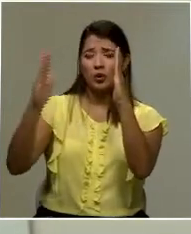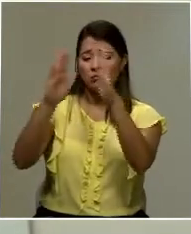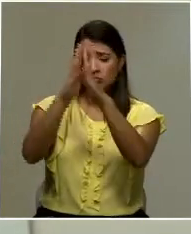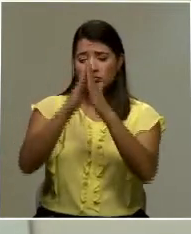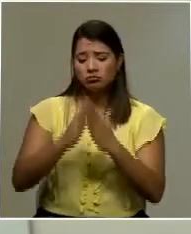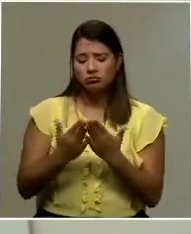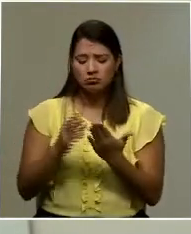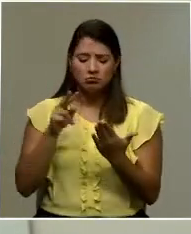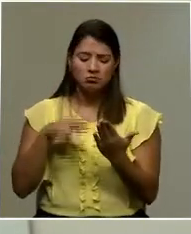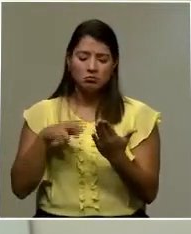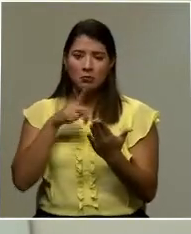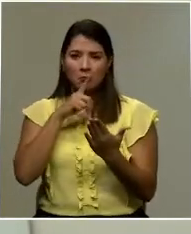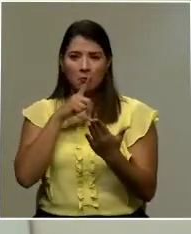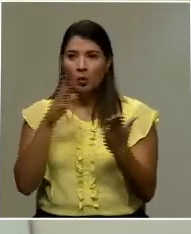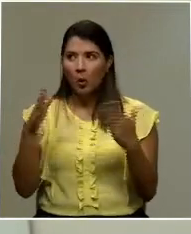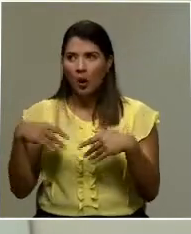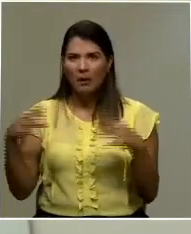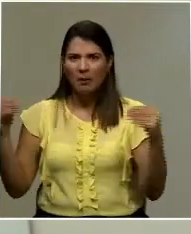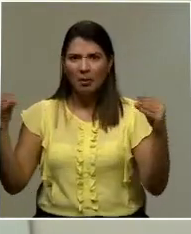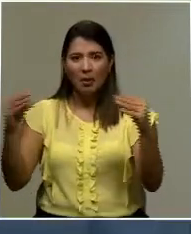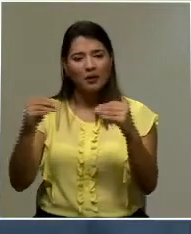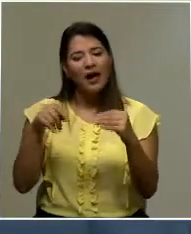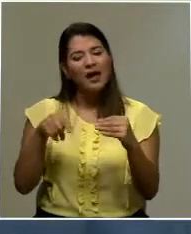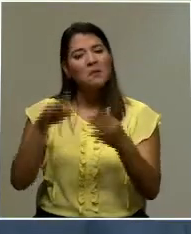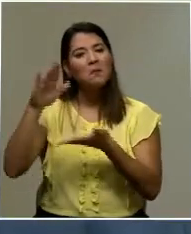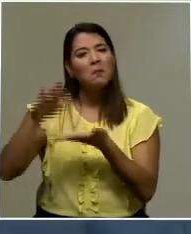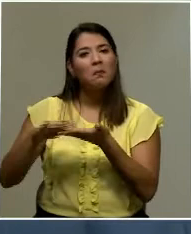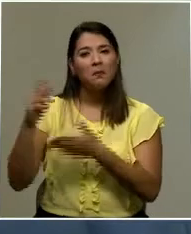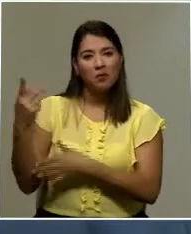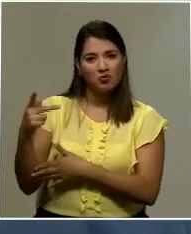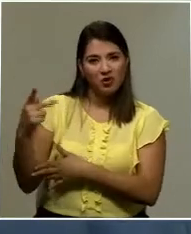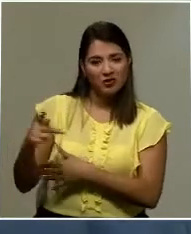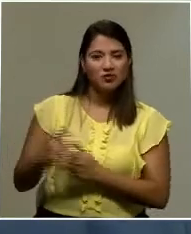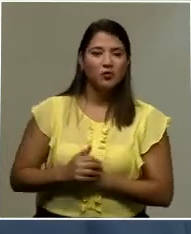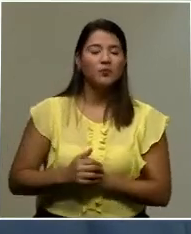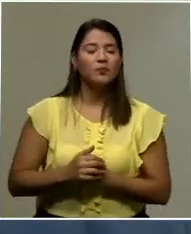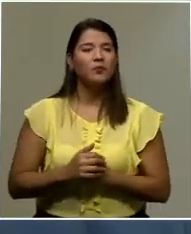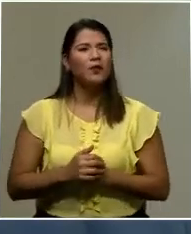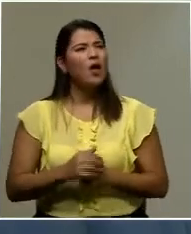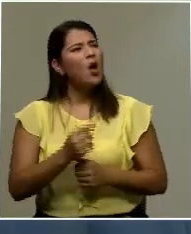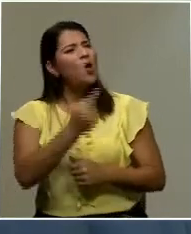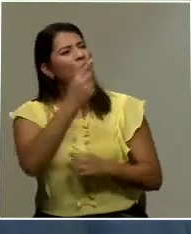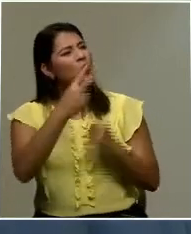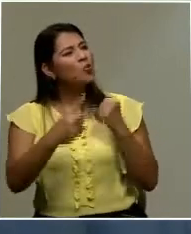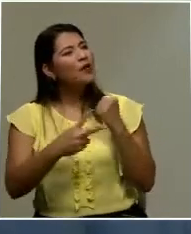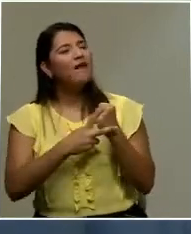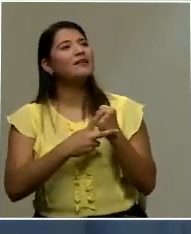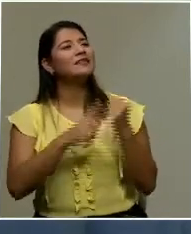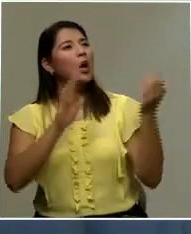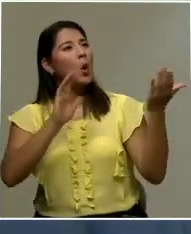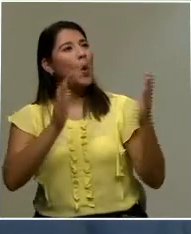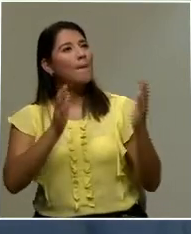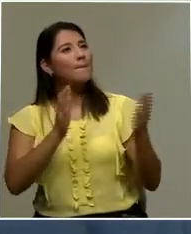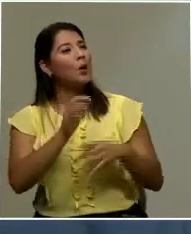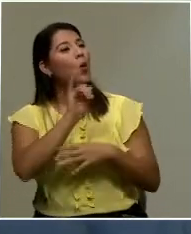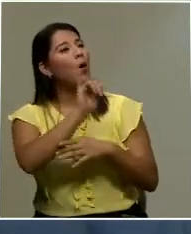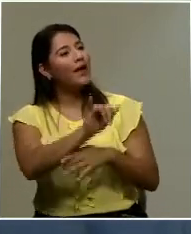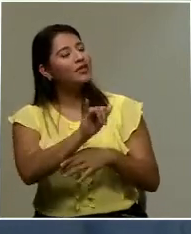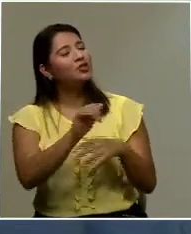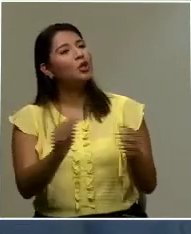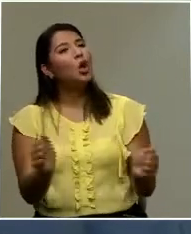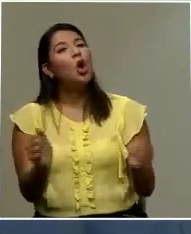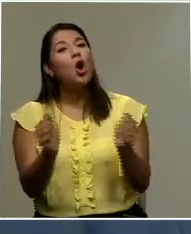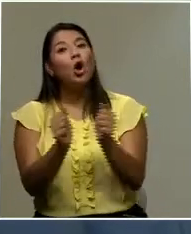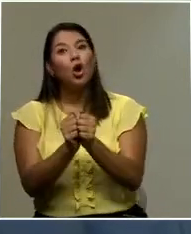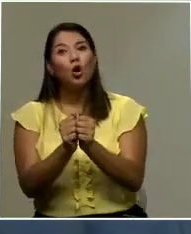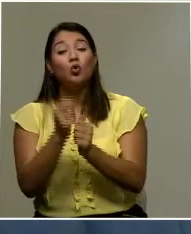En algún momento, doctor, se comparó este efecto con el efecto del humo de segunda mano que consumen los